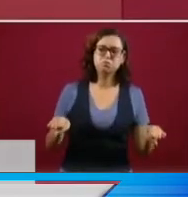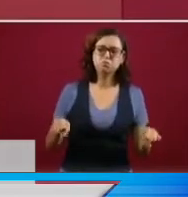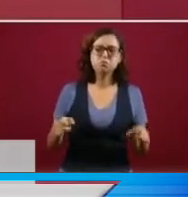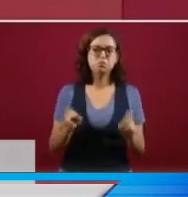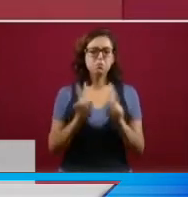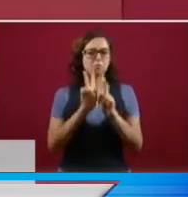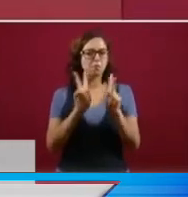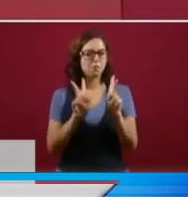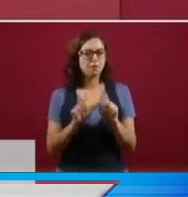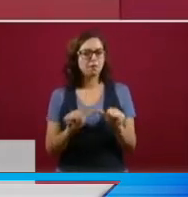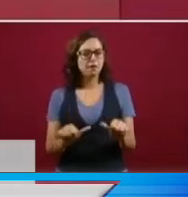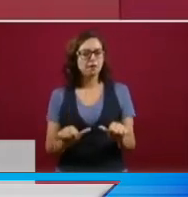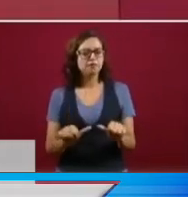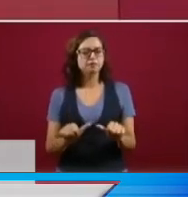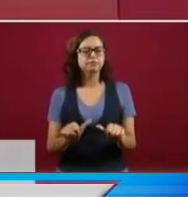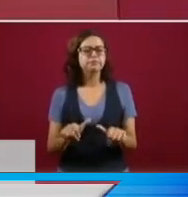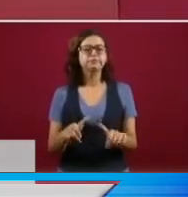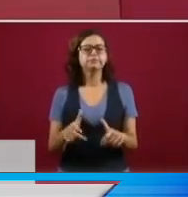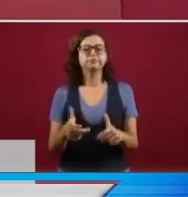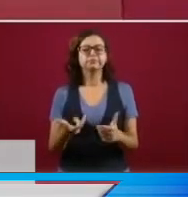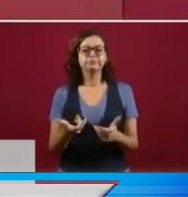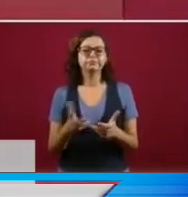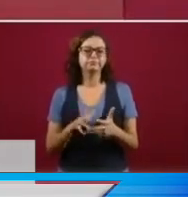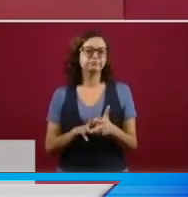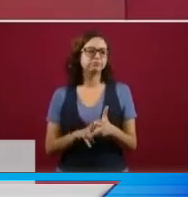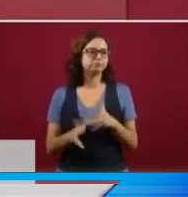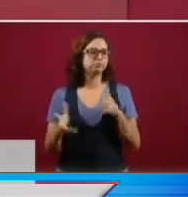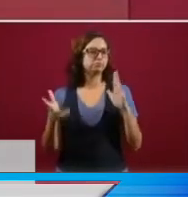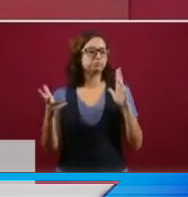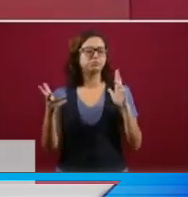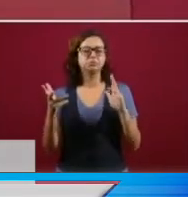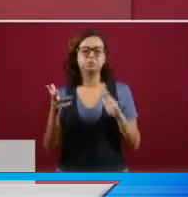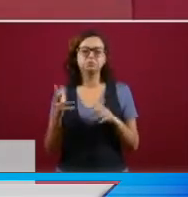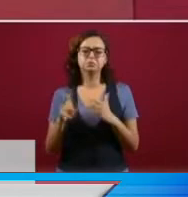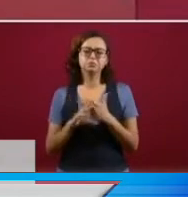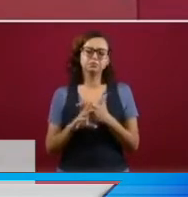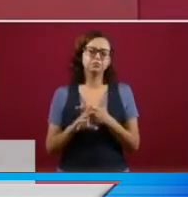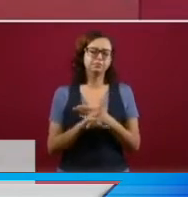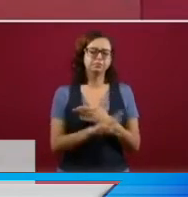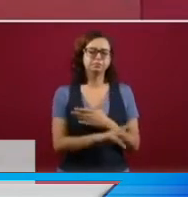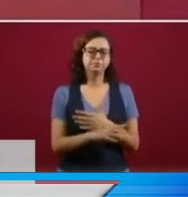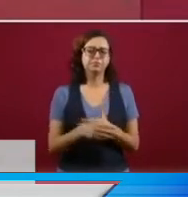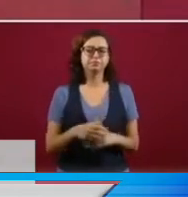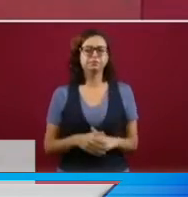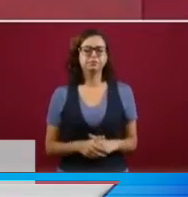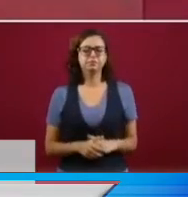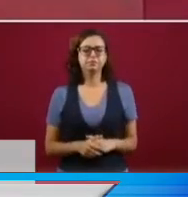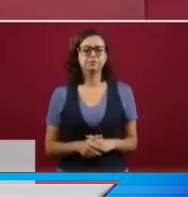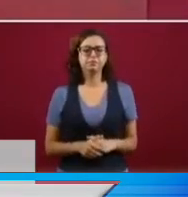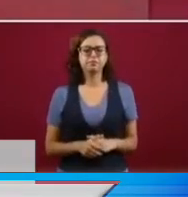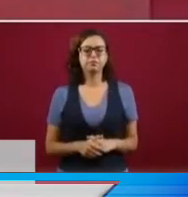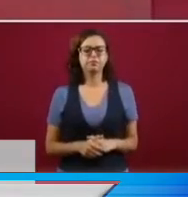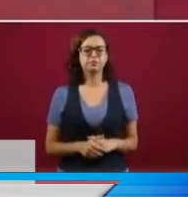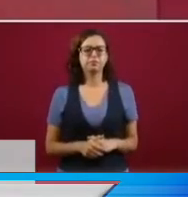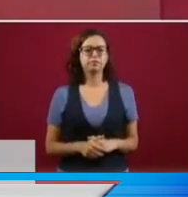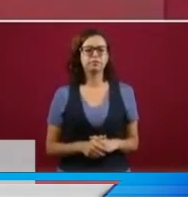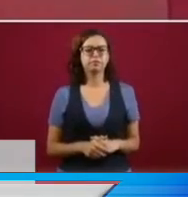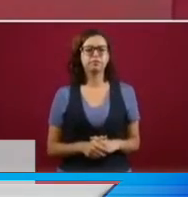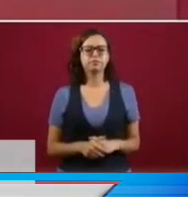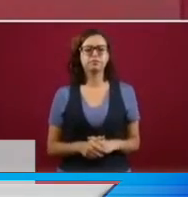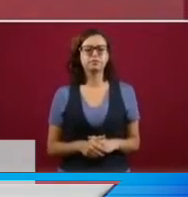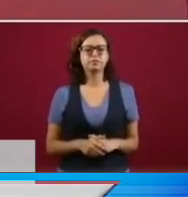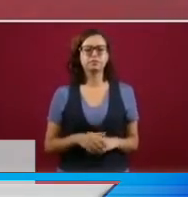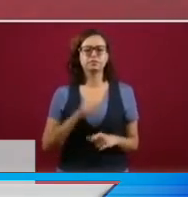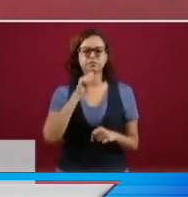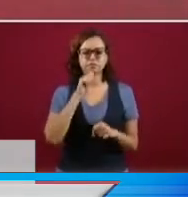hecho fue muy importante. Aseguró que no se expuso a trabajadores y ciudadanos que participaron en el cinturón de paz porque nadie respondería a